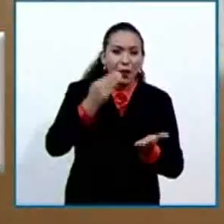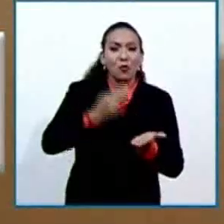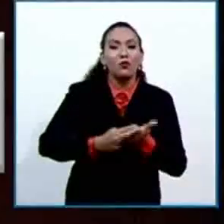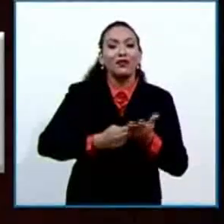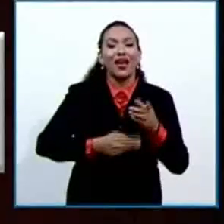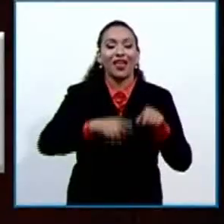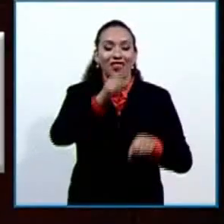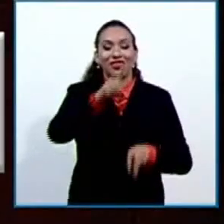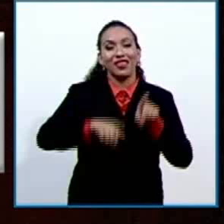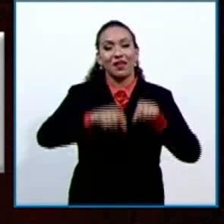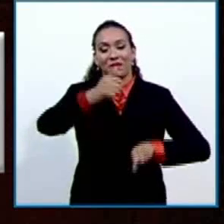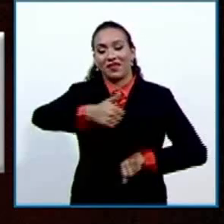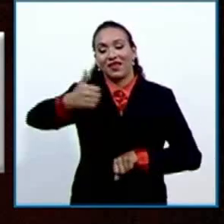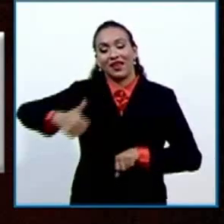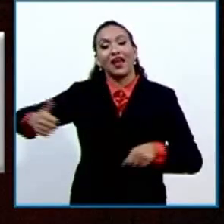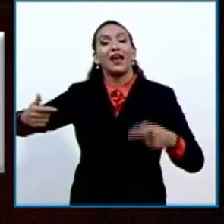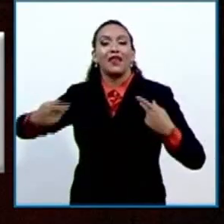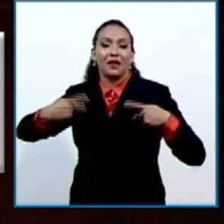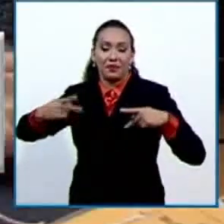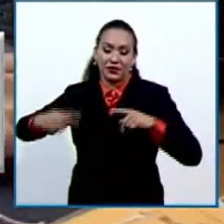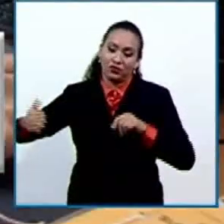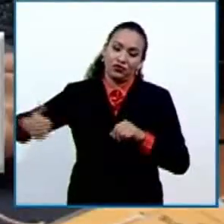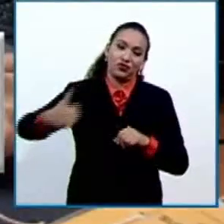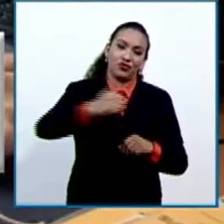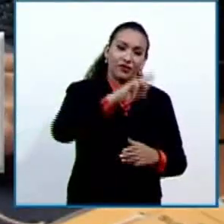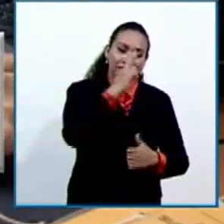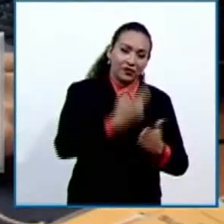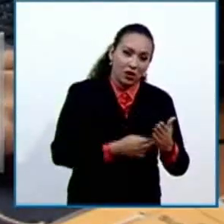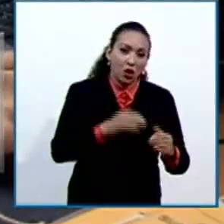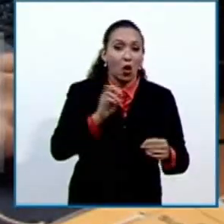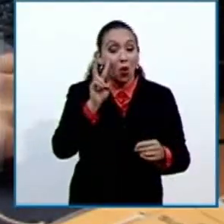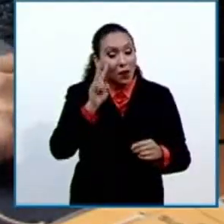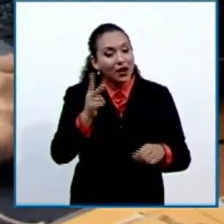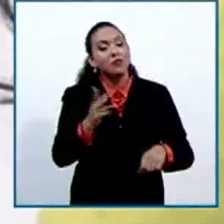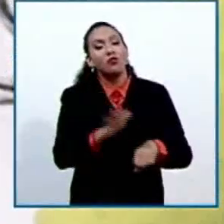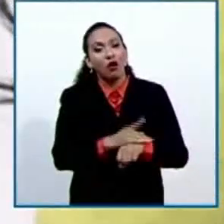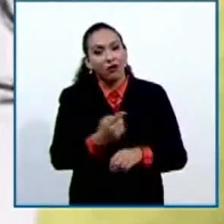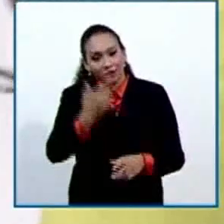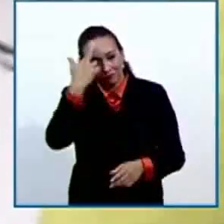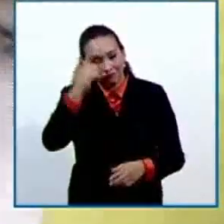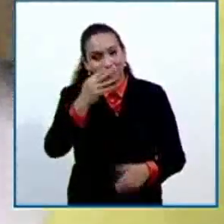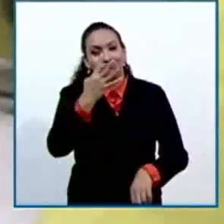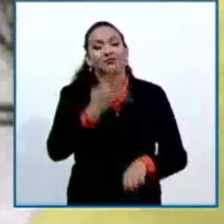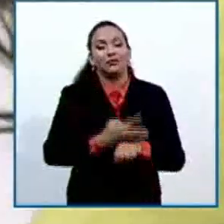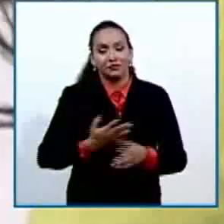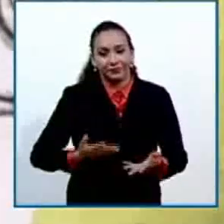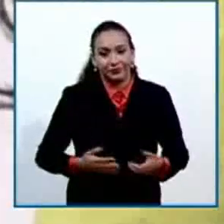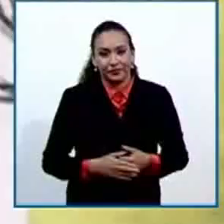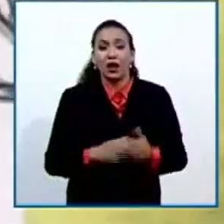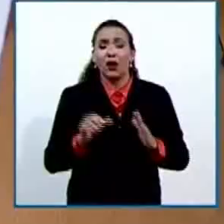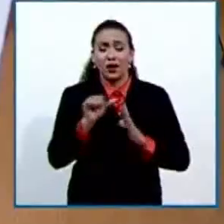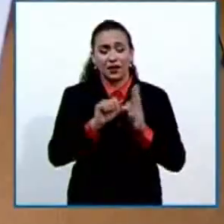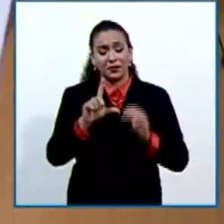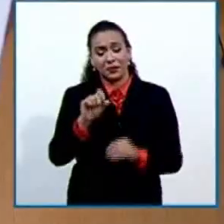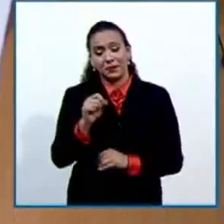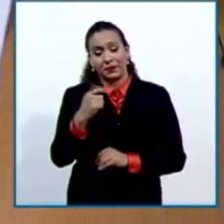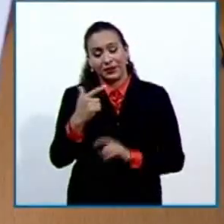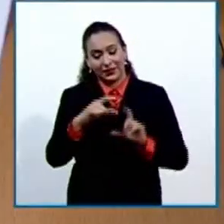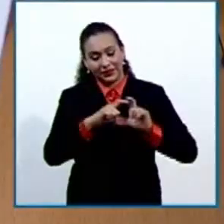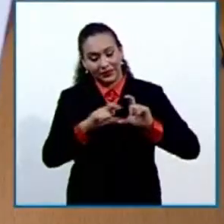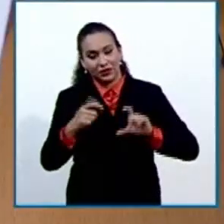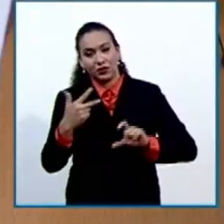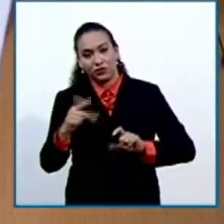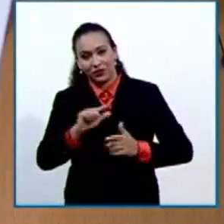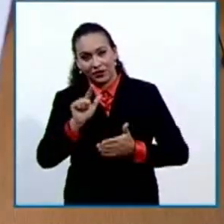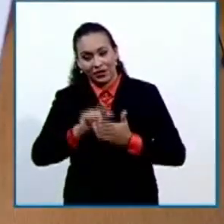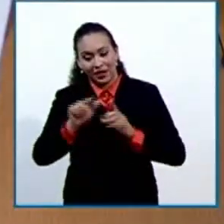base en las particularidades del infractor y la gravedad de la infracción. El artículo 127, párrafo primero, fracción octava de la